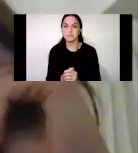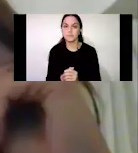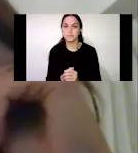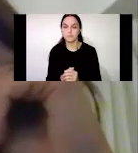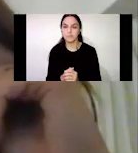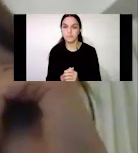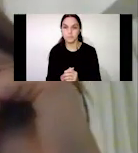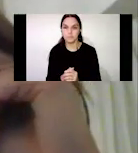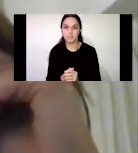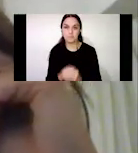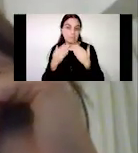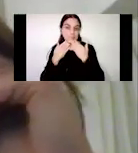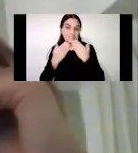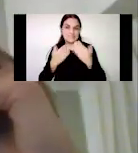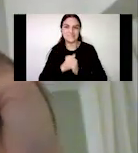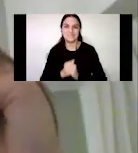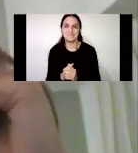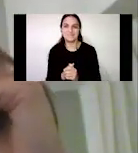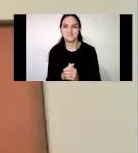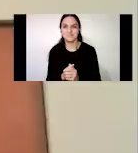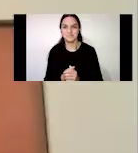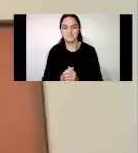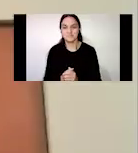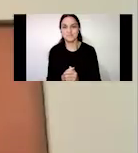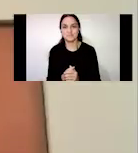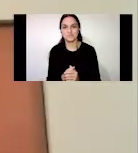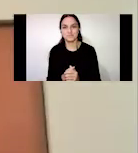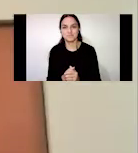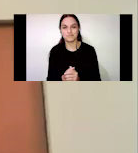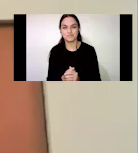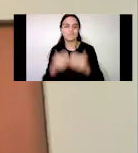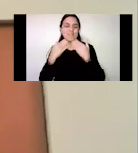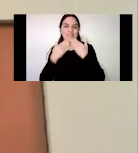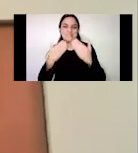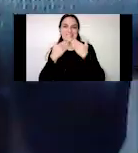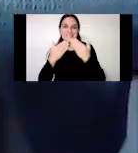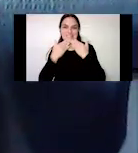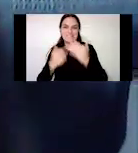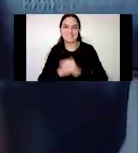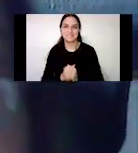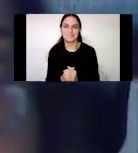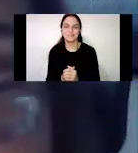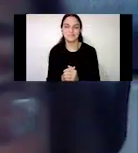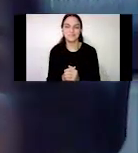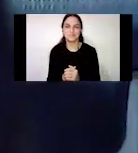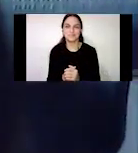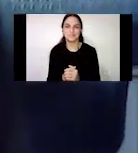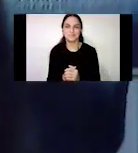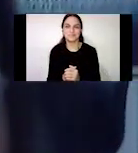Bueno, muchas gracias, Ro. Bueno, bárbaro. Vivi, 1.000.000 de gracias. No, por favor.